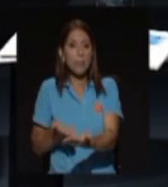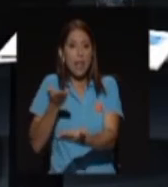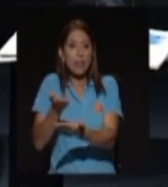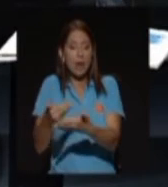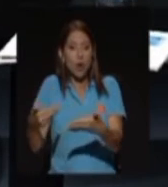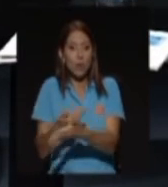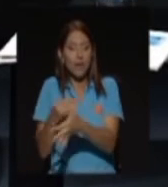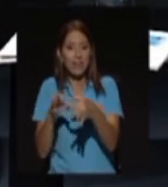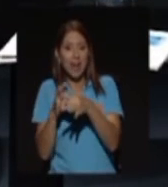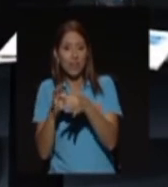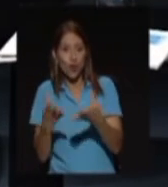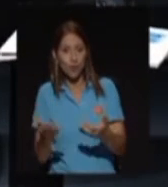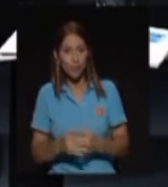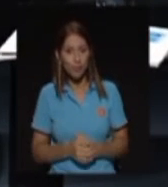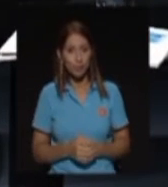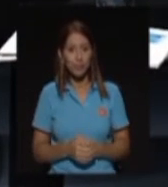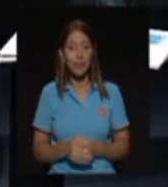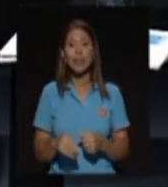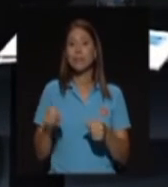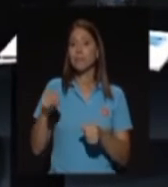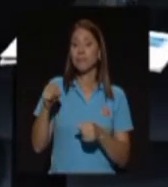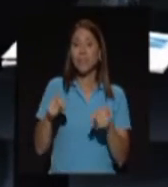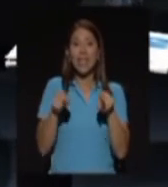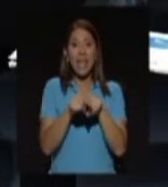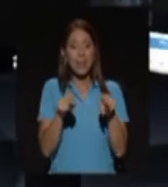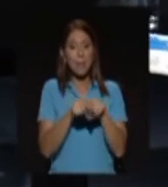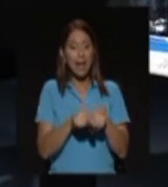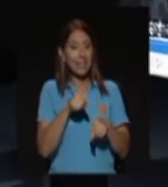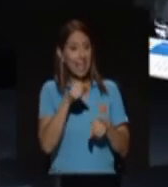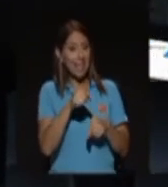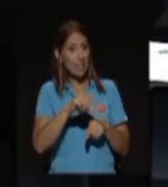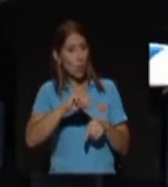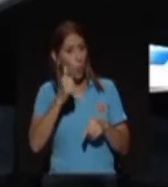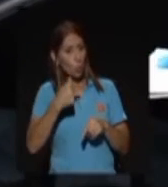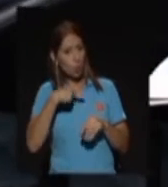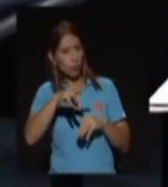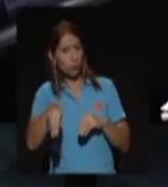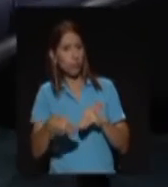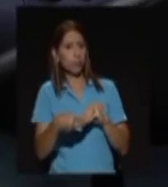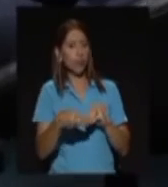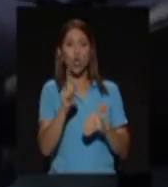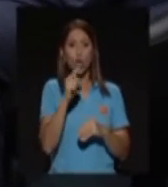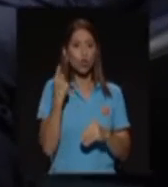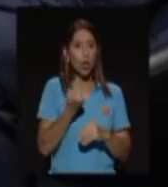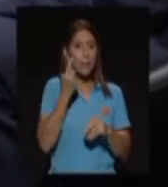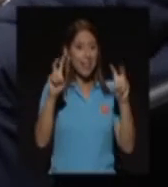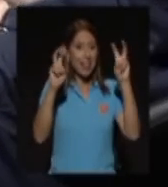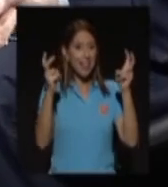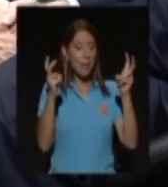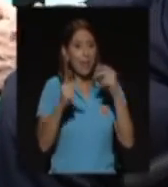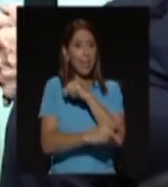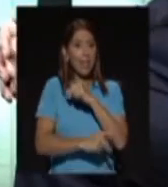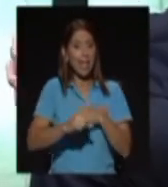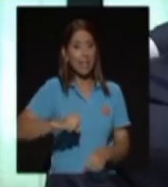nueva relación. Claro, y además en esta otra nota de pie de página no solo está el tema de Escocia,